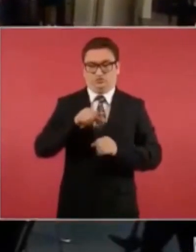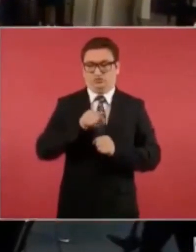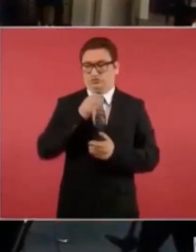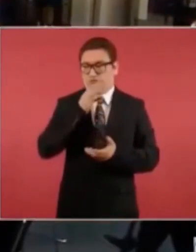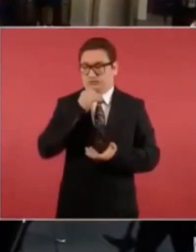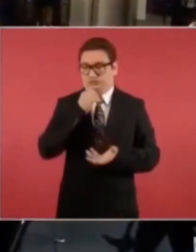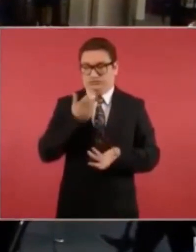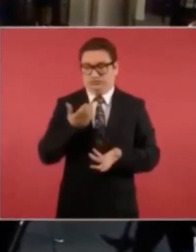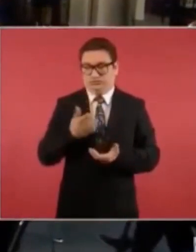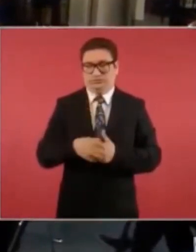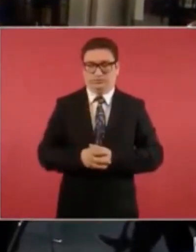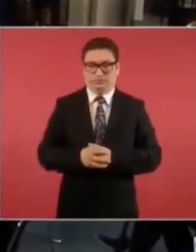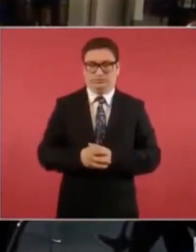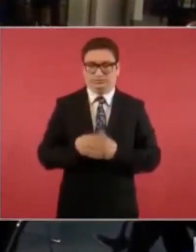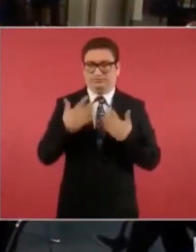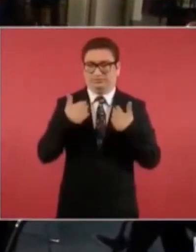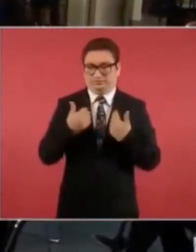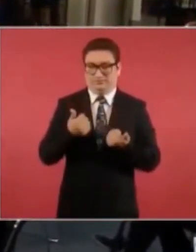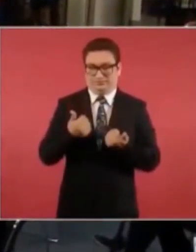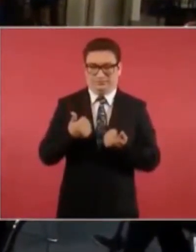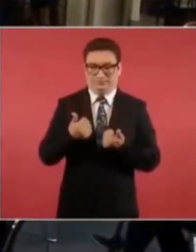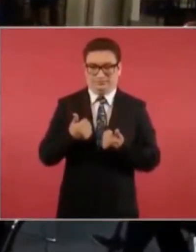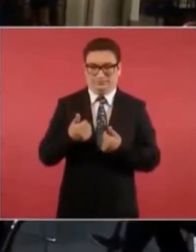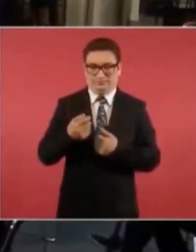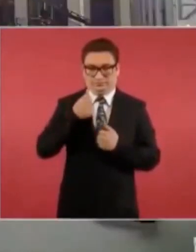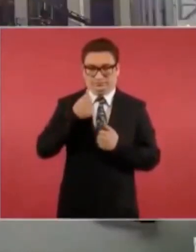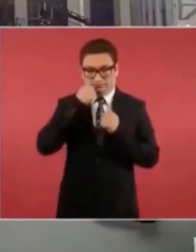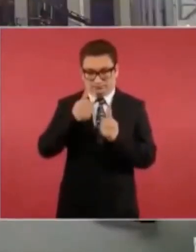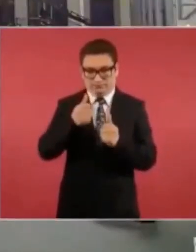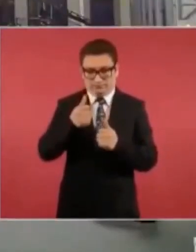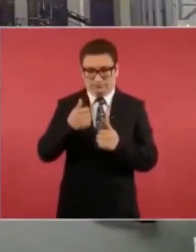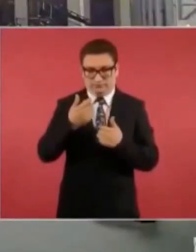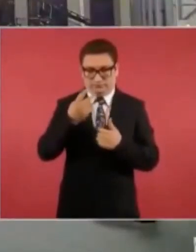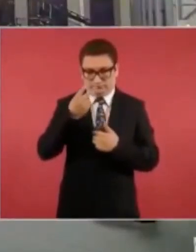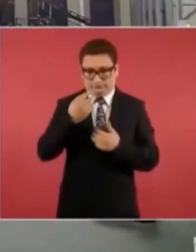Sí me estás escuchando, ¿verdad? Perfectamente. Bueno.